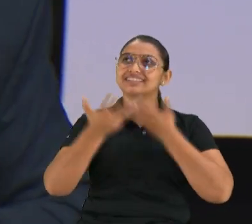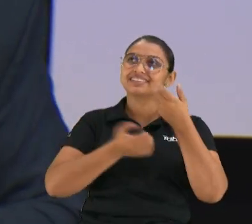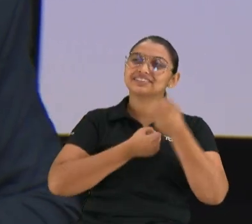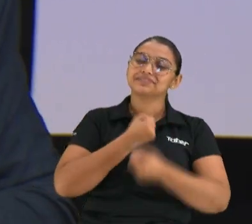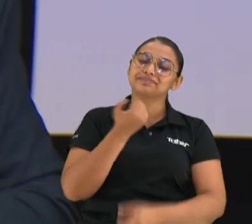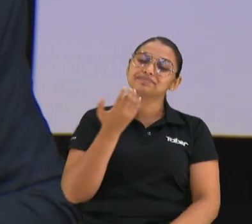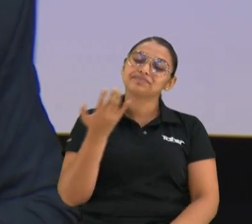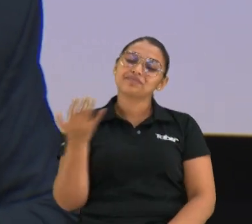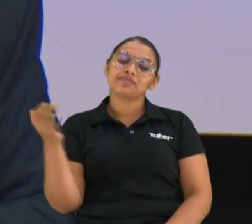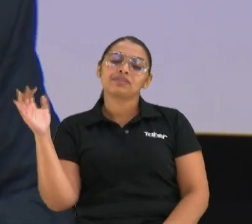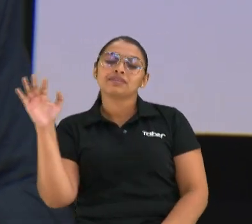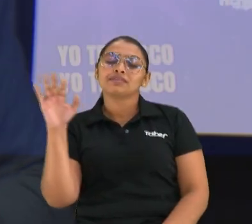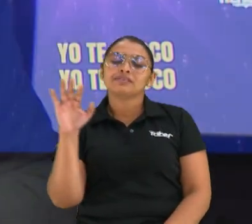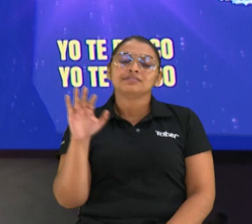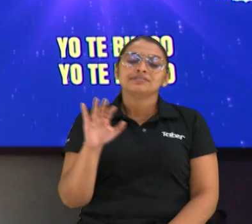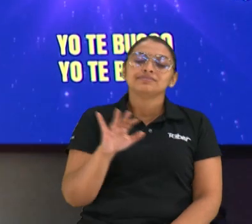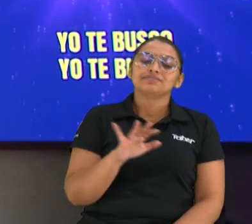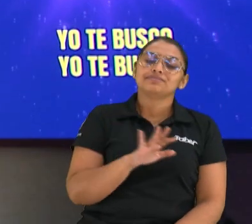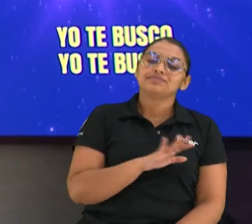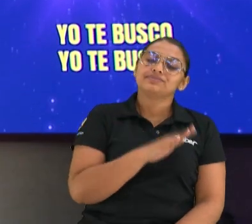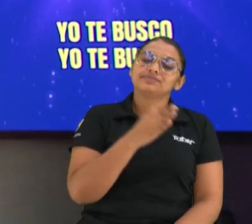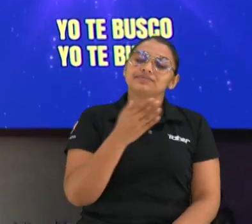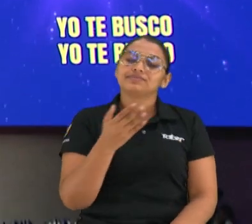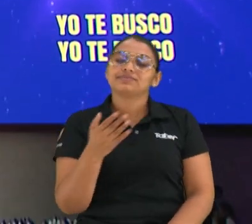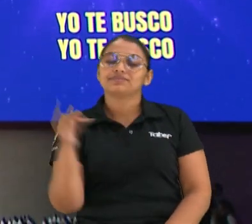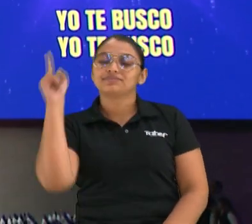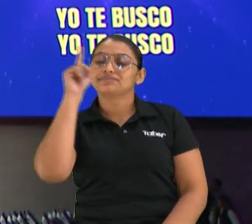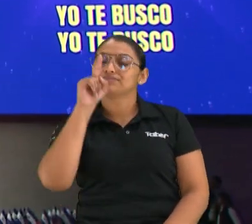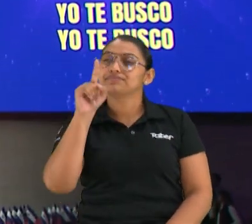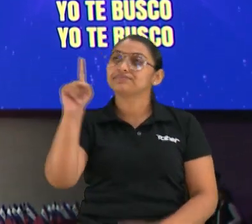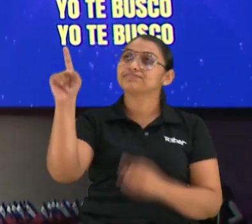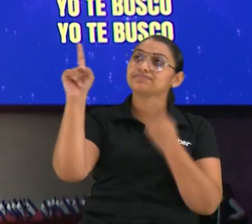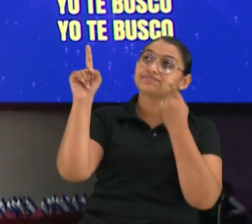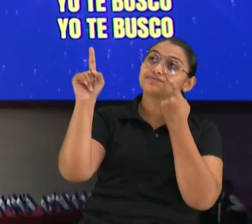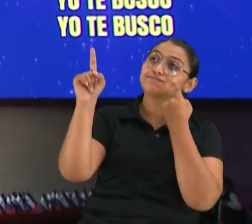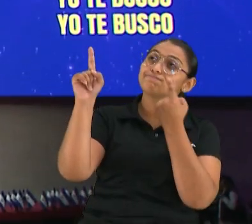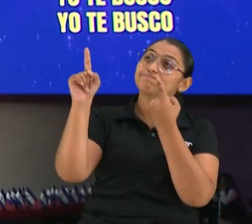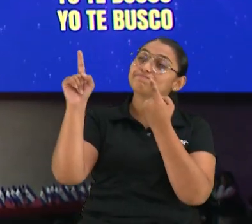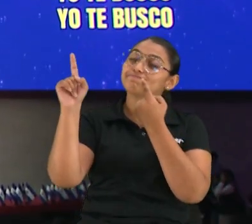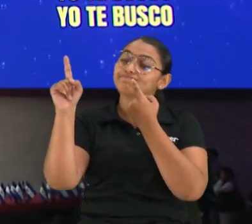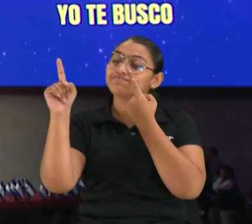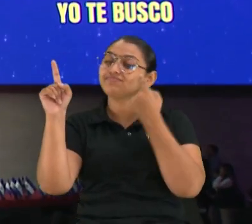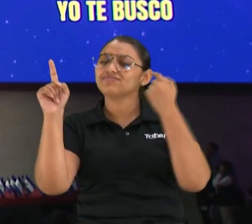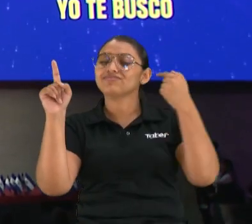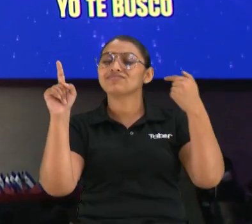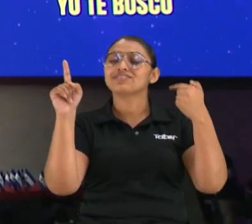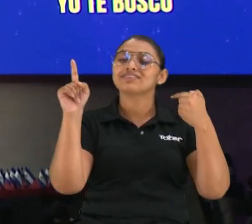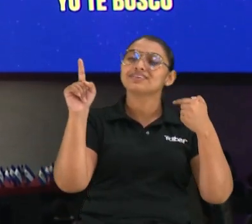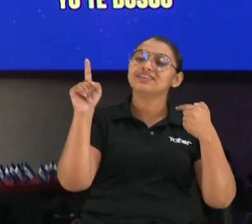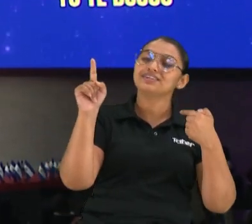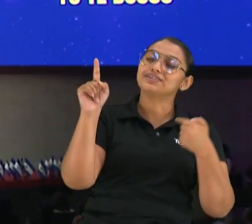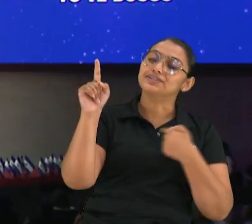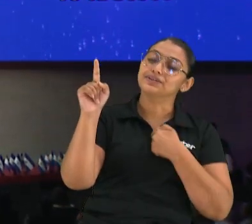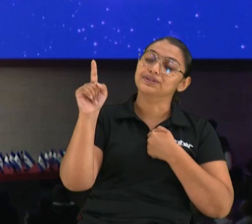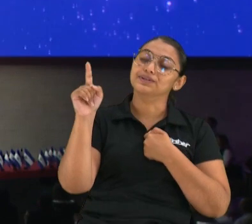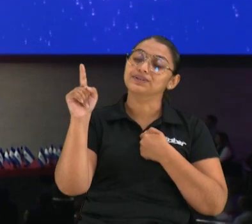Yo te busco el primer paso